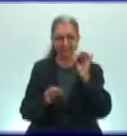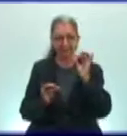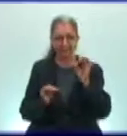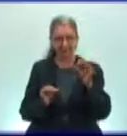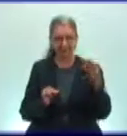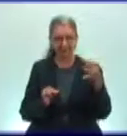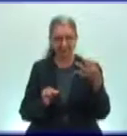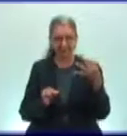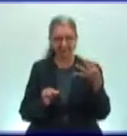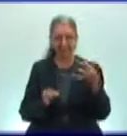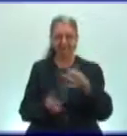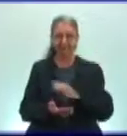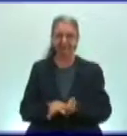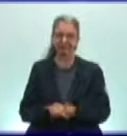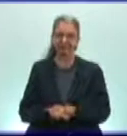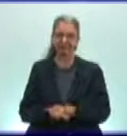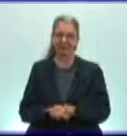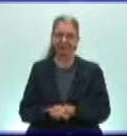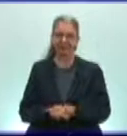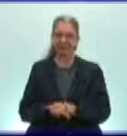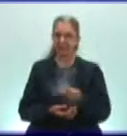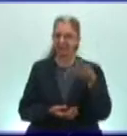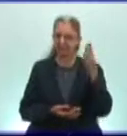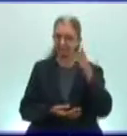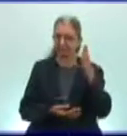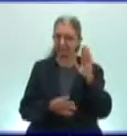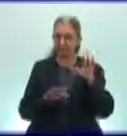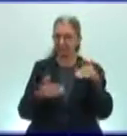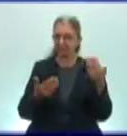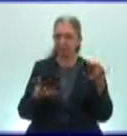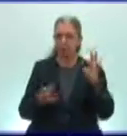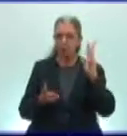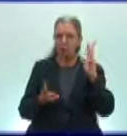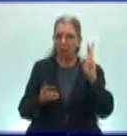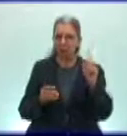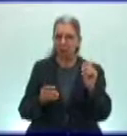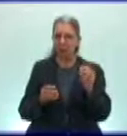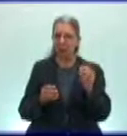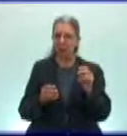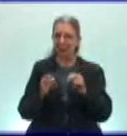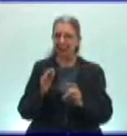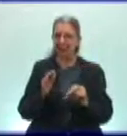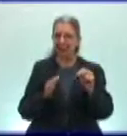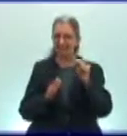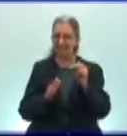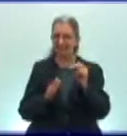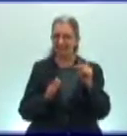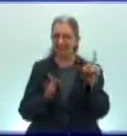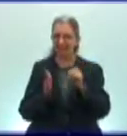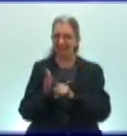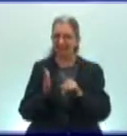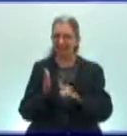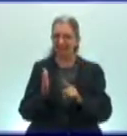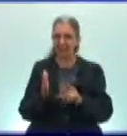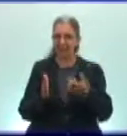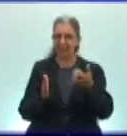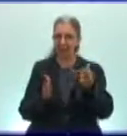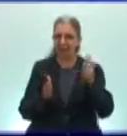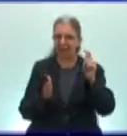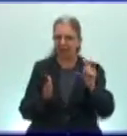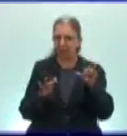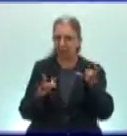núcleo. En el inciso B me preguntaban, ¿cuántos niveles de energía tiene este átomo?